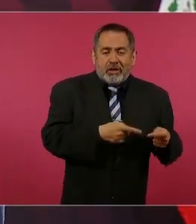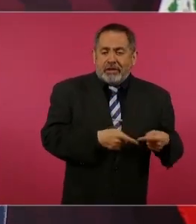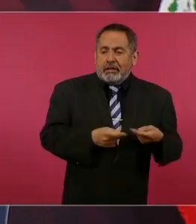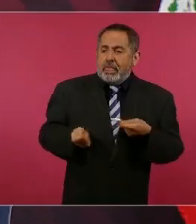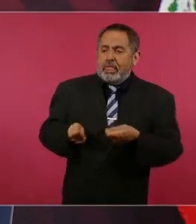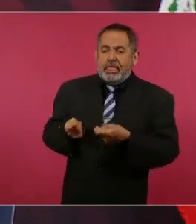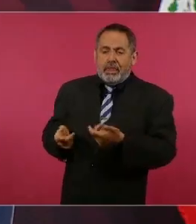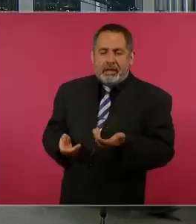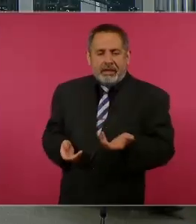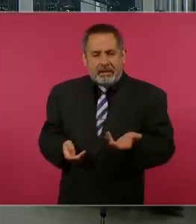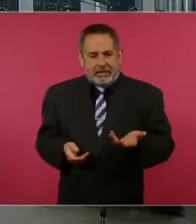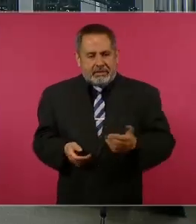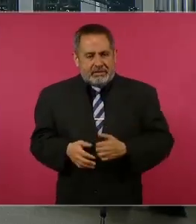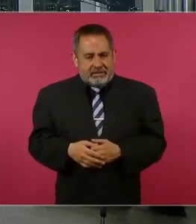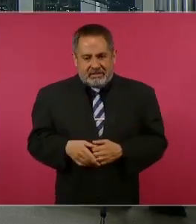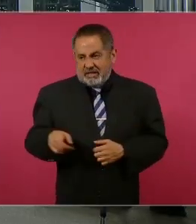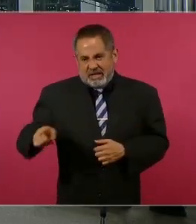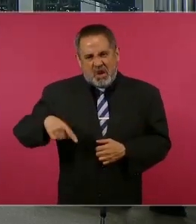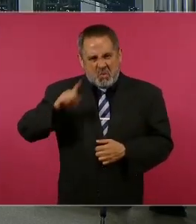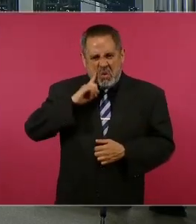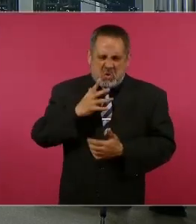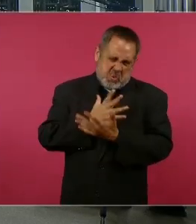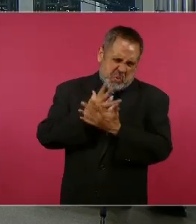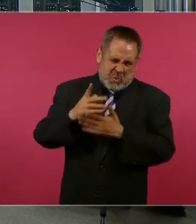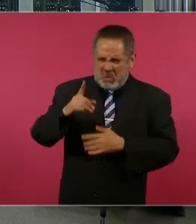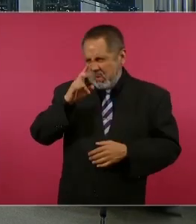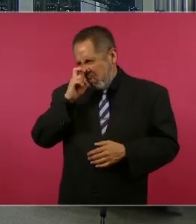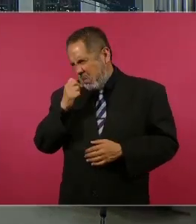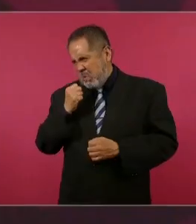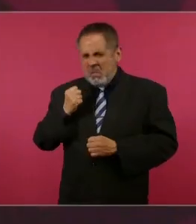O sea, las más radicales,